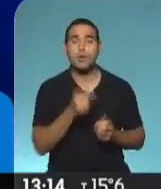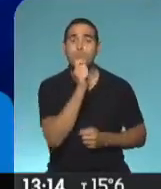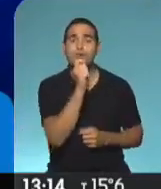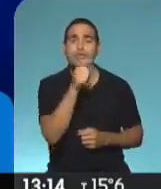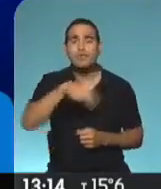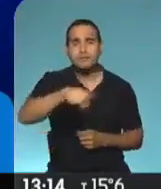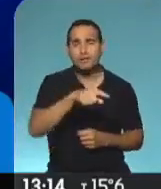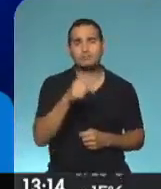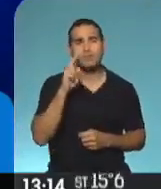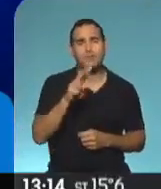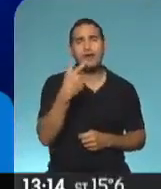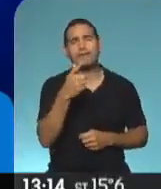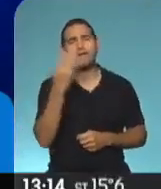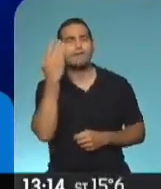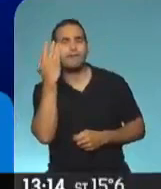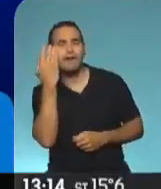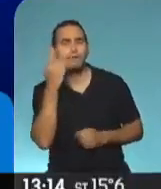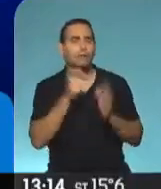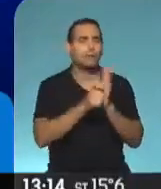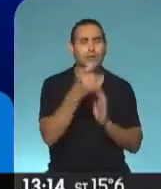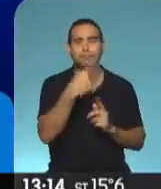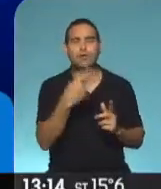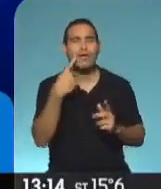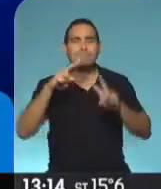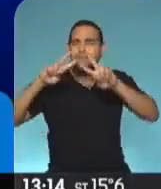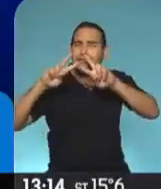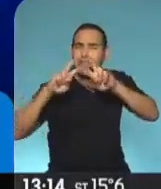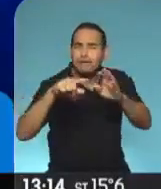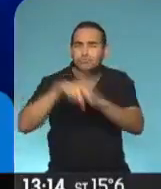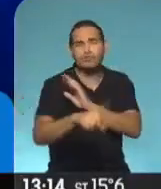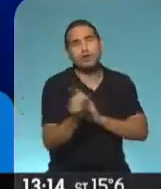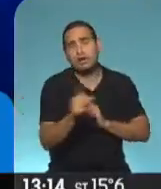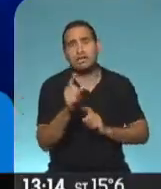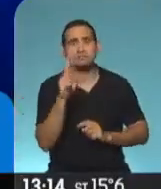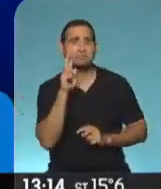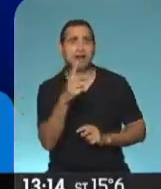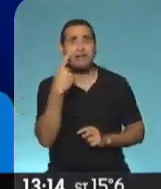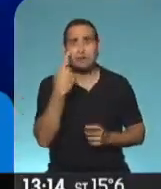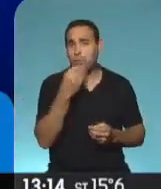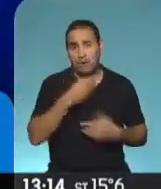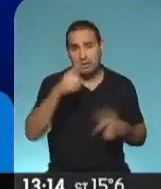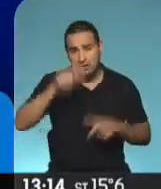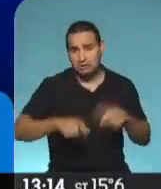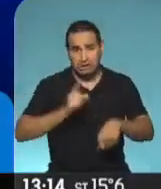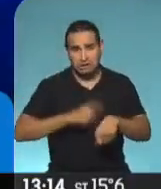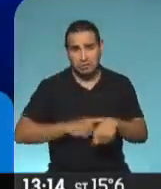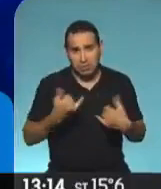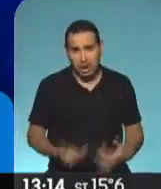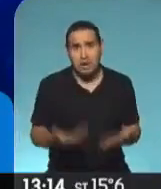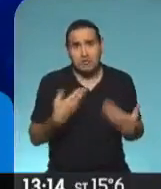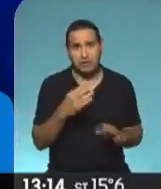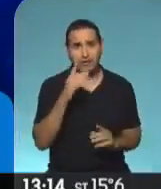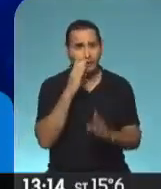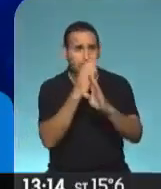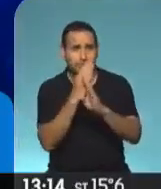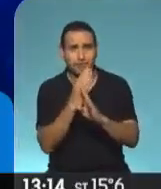veías cosas que tenían en las redes sociales, es decir, no fue una investigación a fondo, era una investigación que cualquiera que se toma el tiempo por supuesto